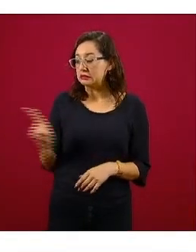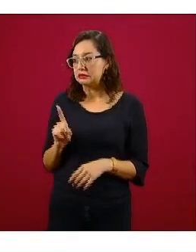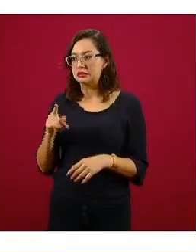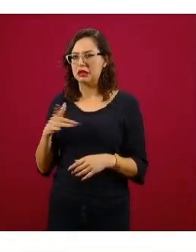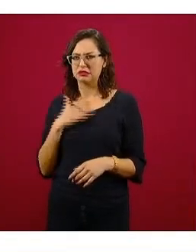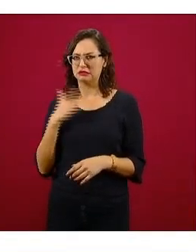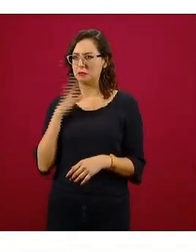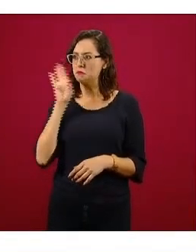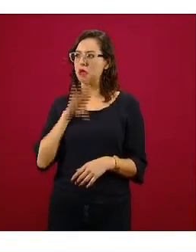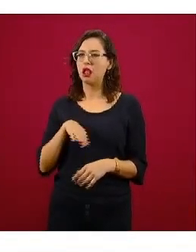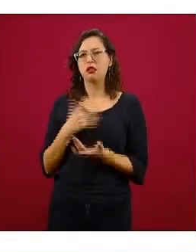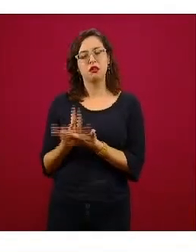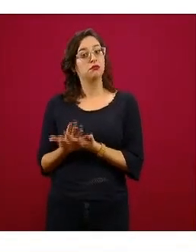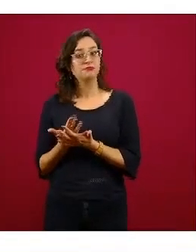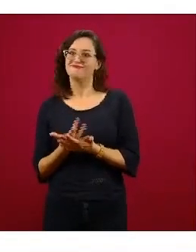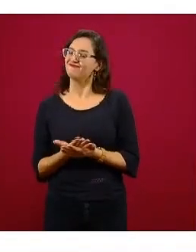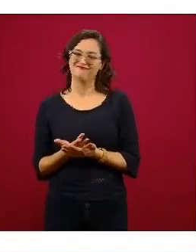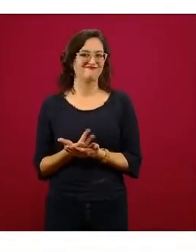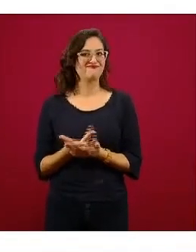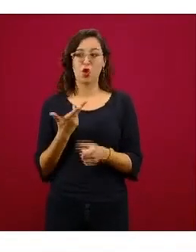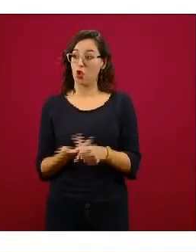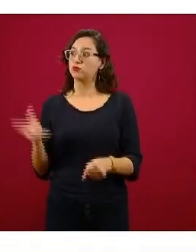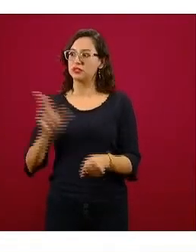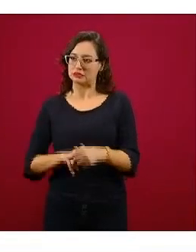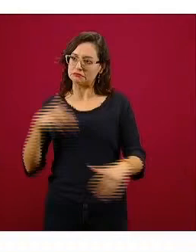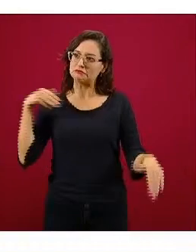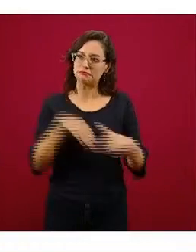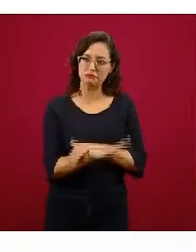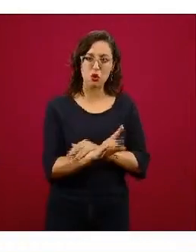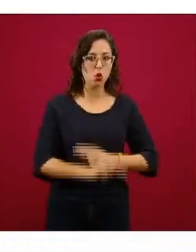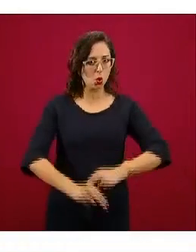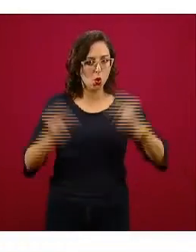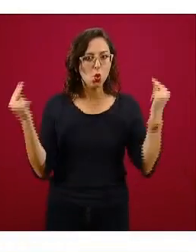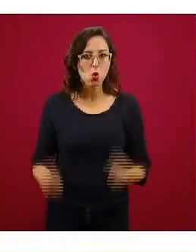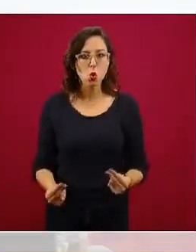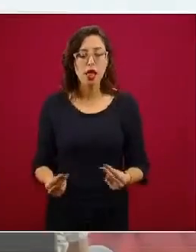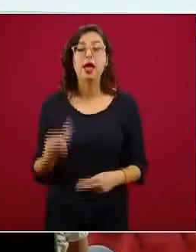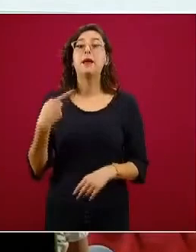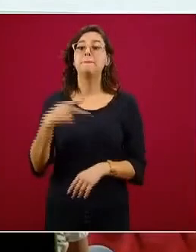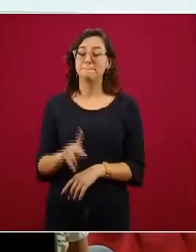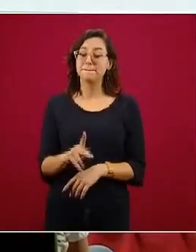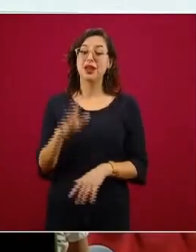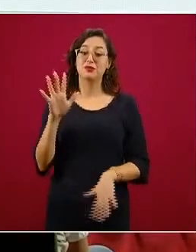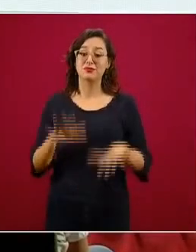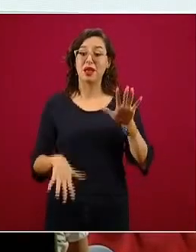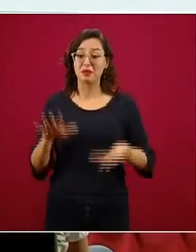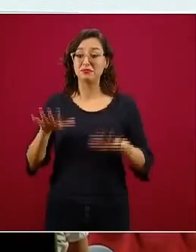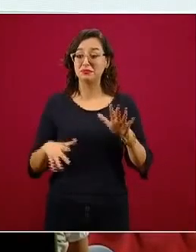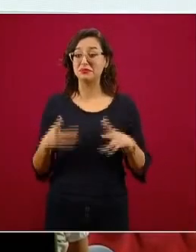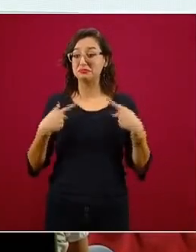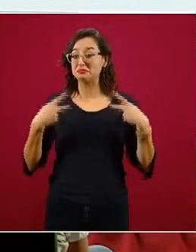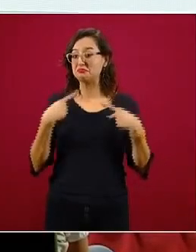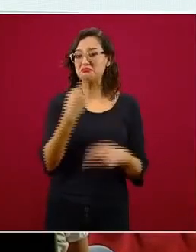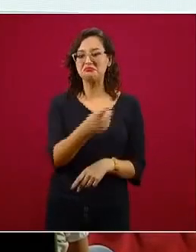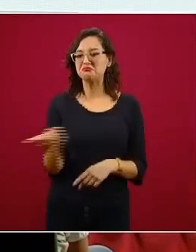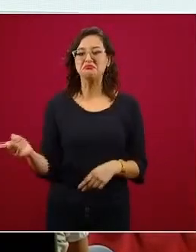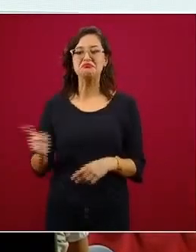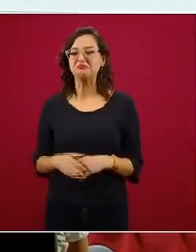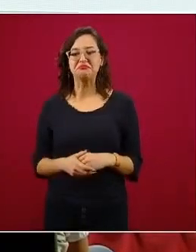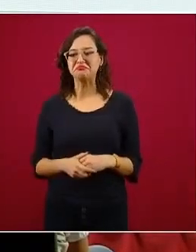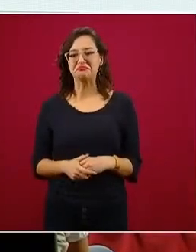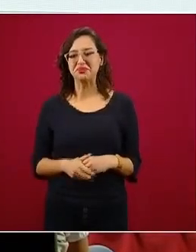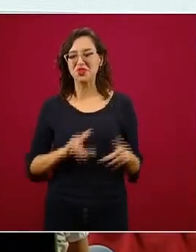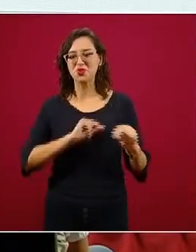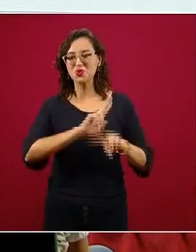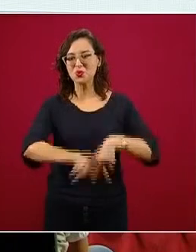insistido. Pero aún así, y tenemos datos, que hay una parte muy importante de la mortalidad que se